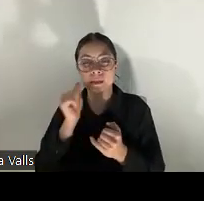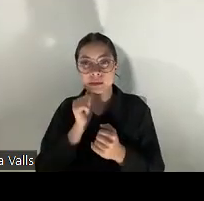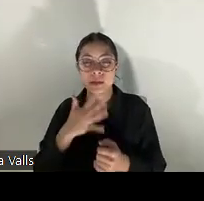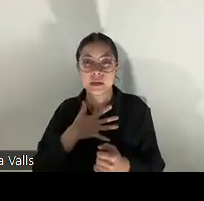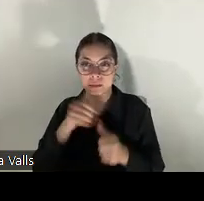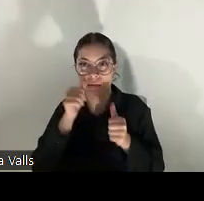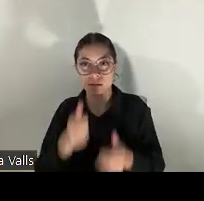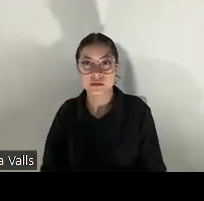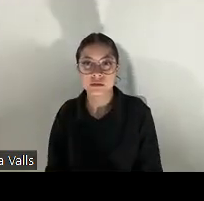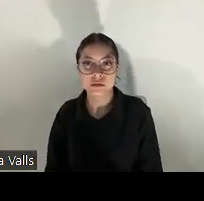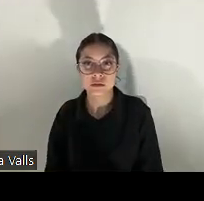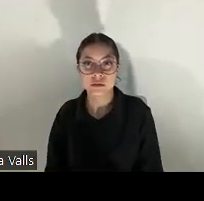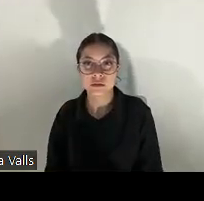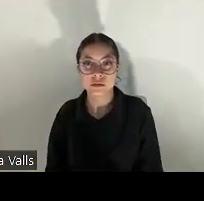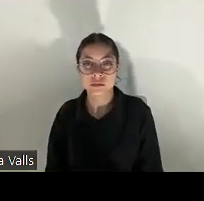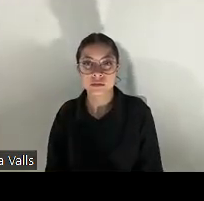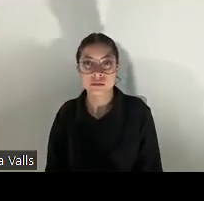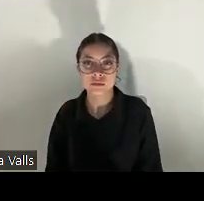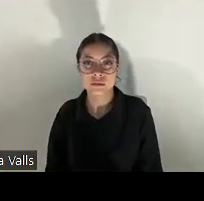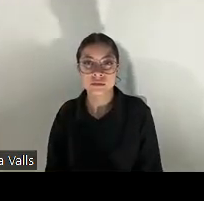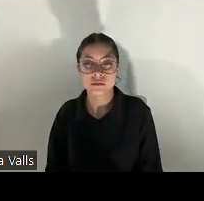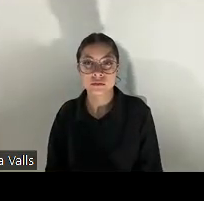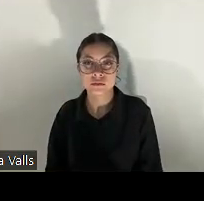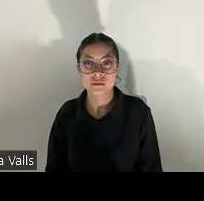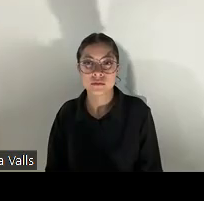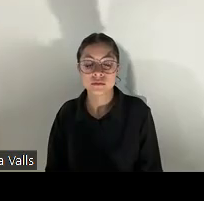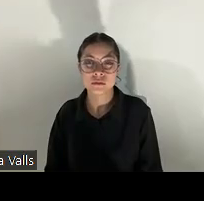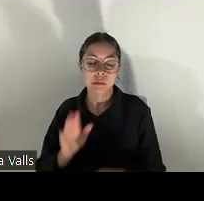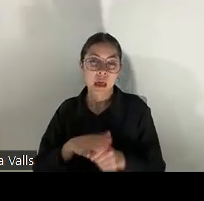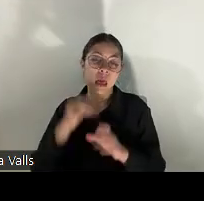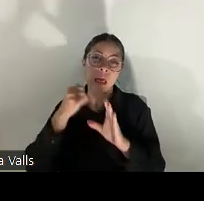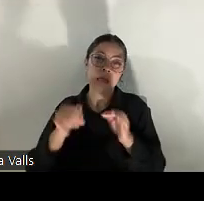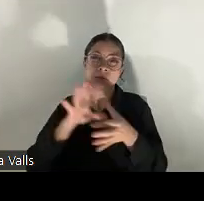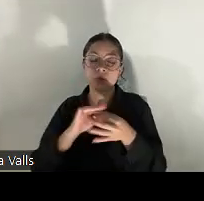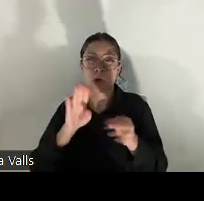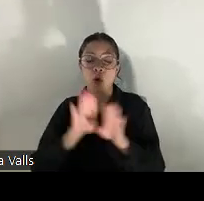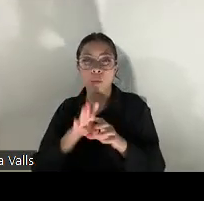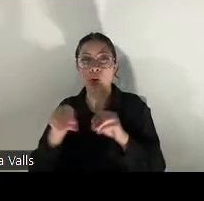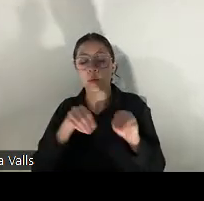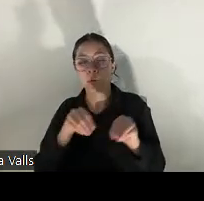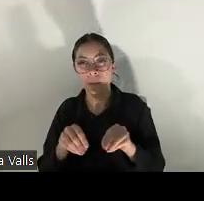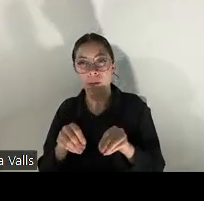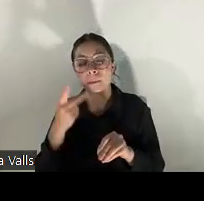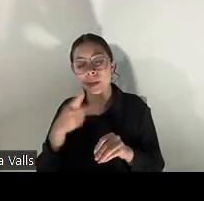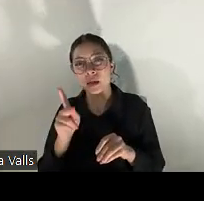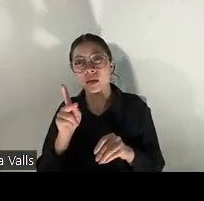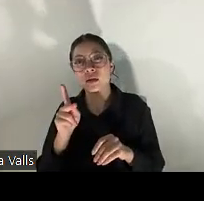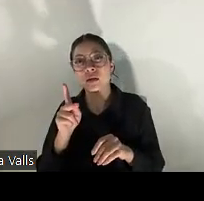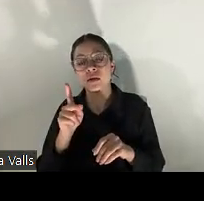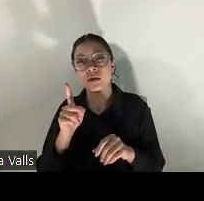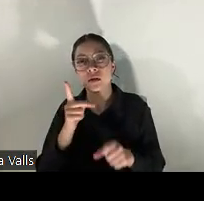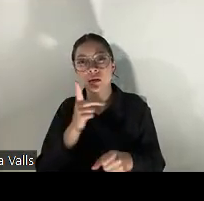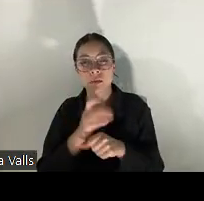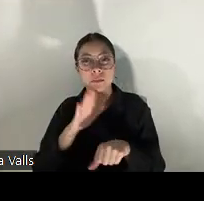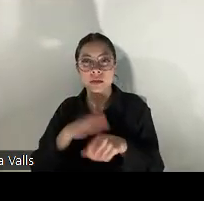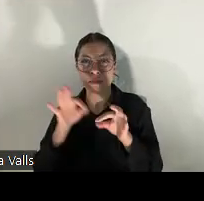atención. El tono pasivo, bueno, no voy a entrar aquí en explicar los ángulos de movimiento, pero los que más información